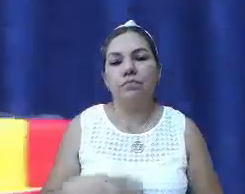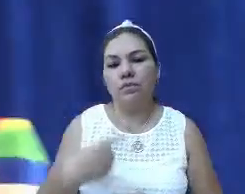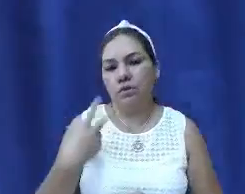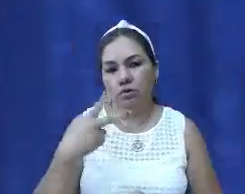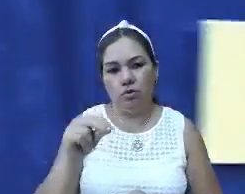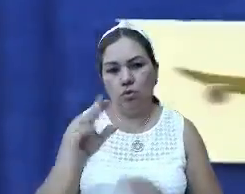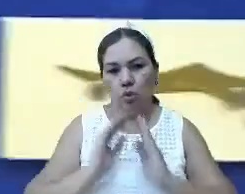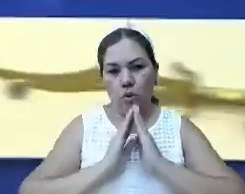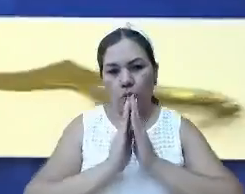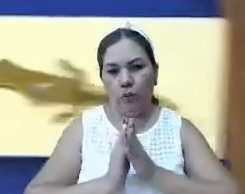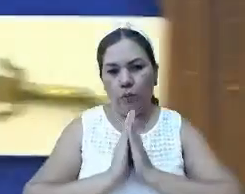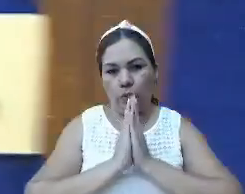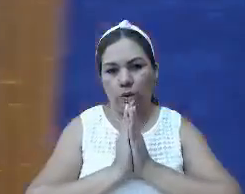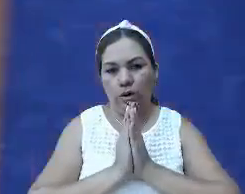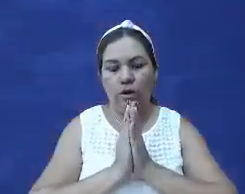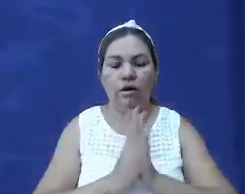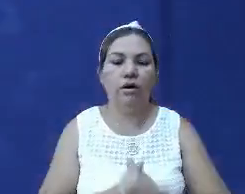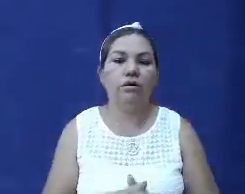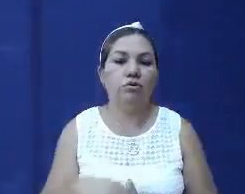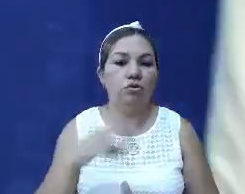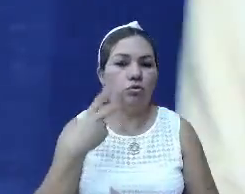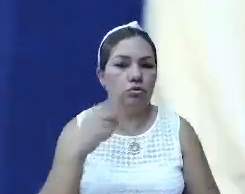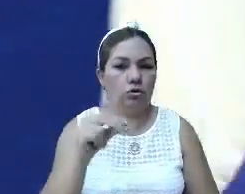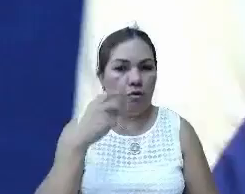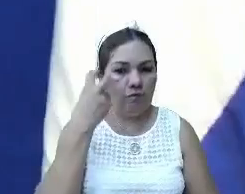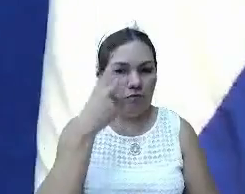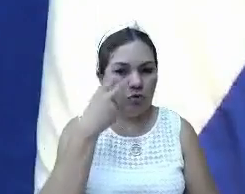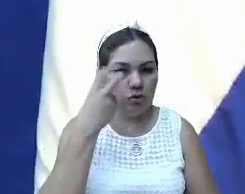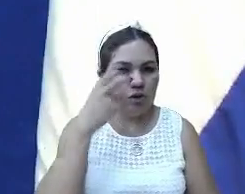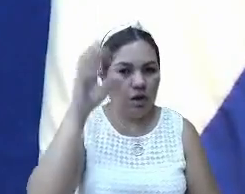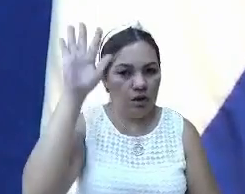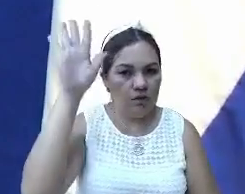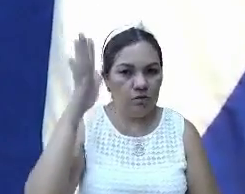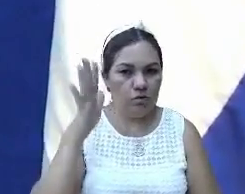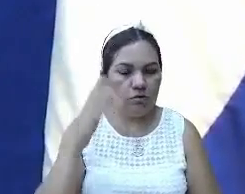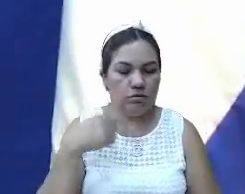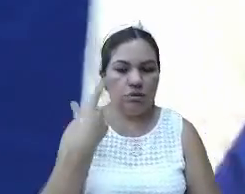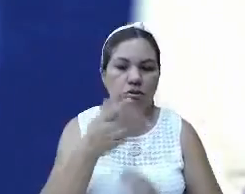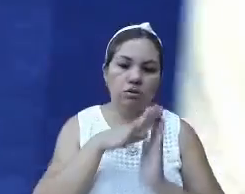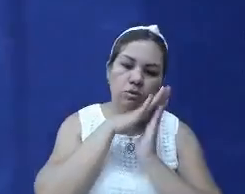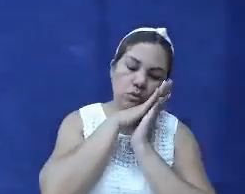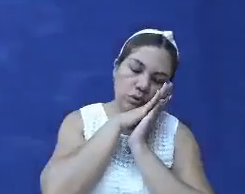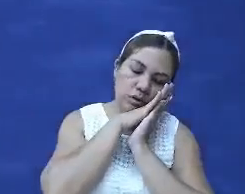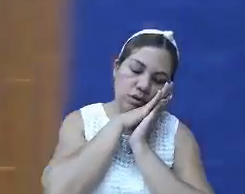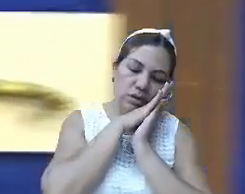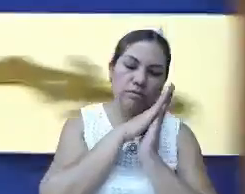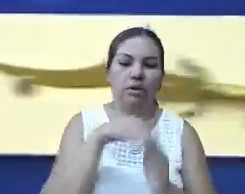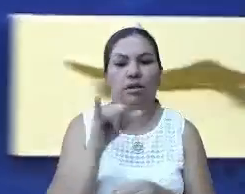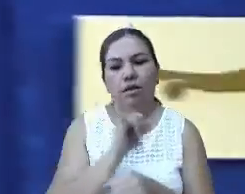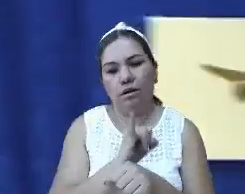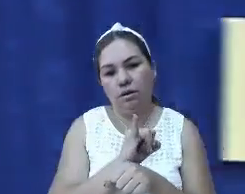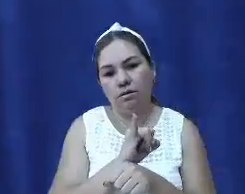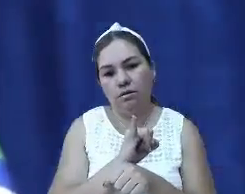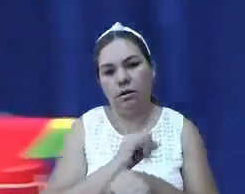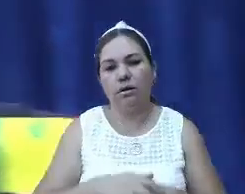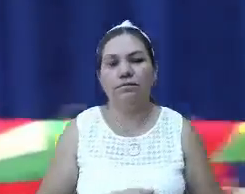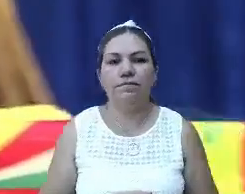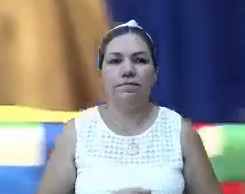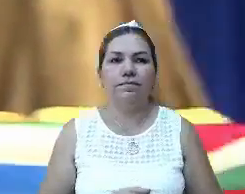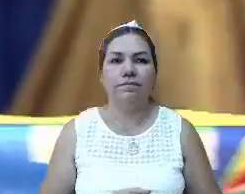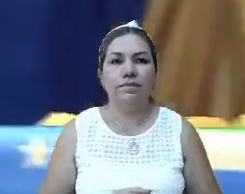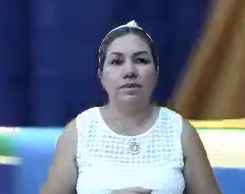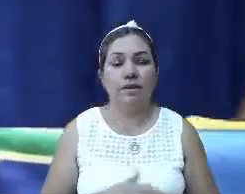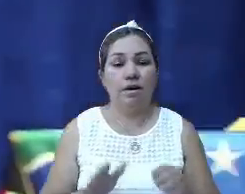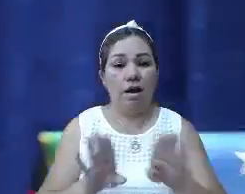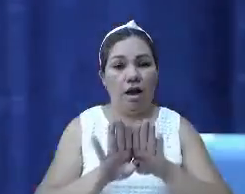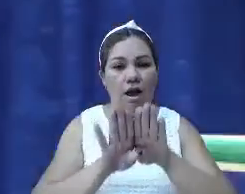orar, al que deja de buscar a Dios, al que se duerme en los cultos, diga conmigo, el que le